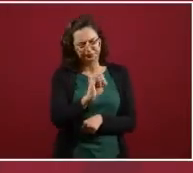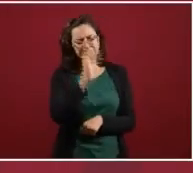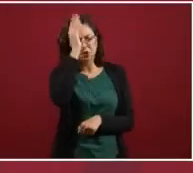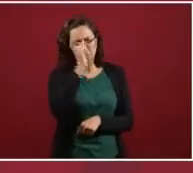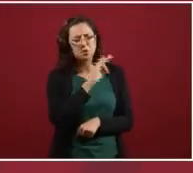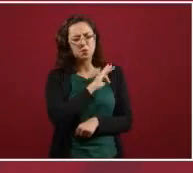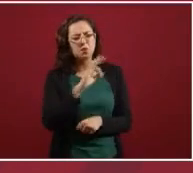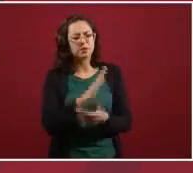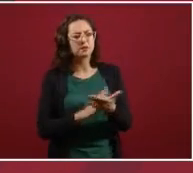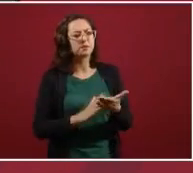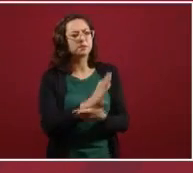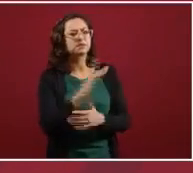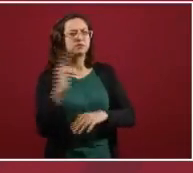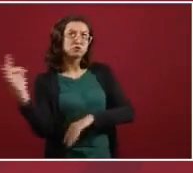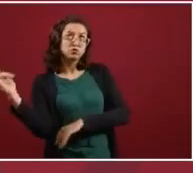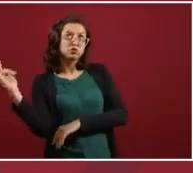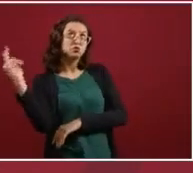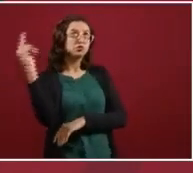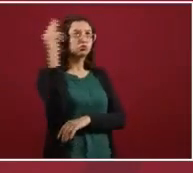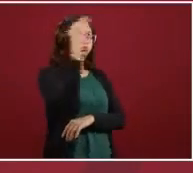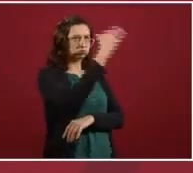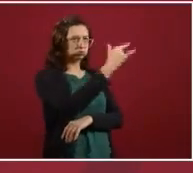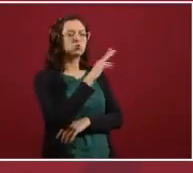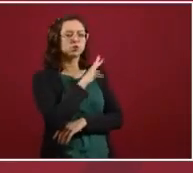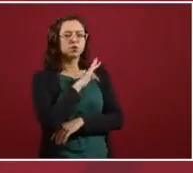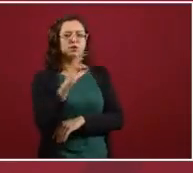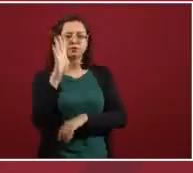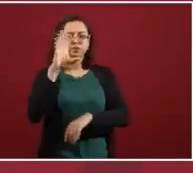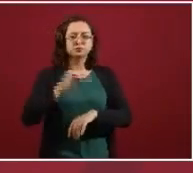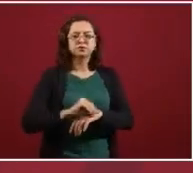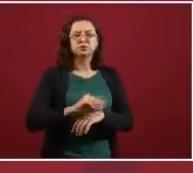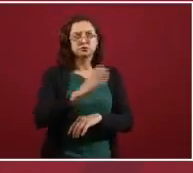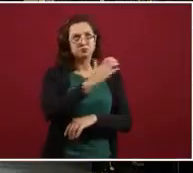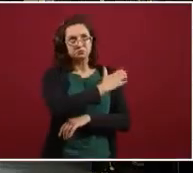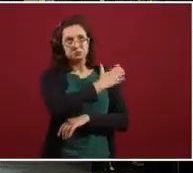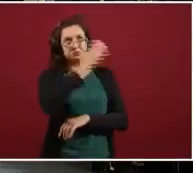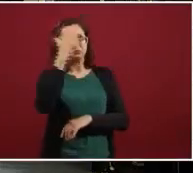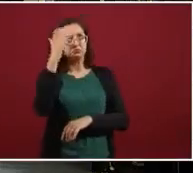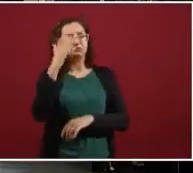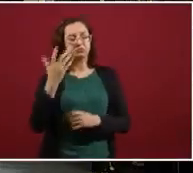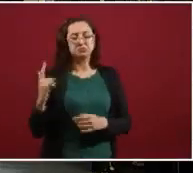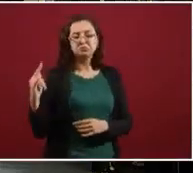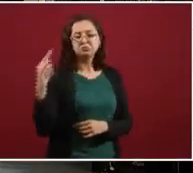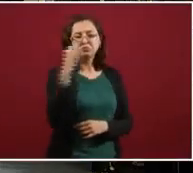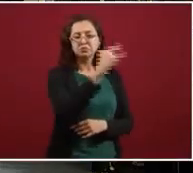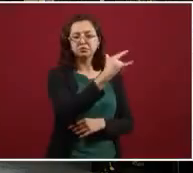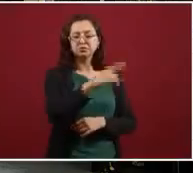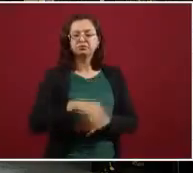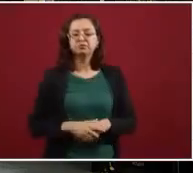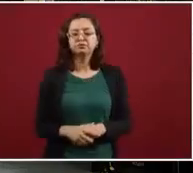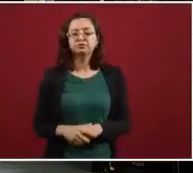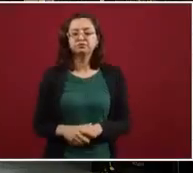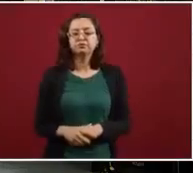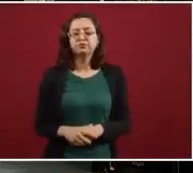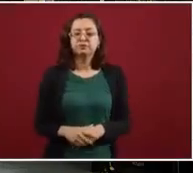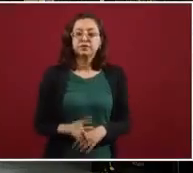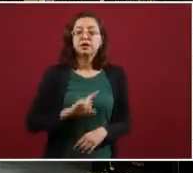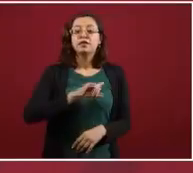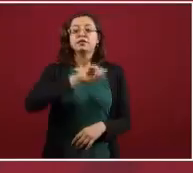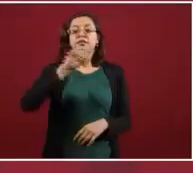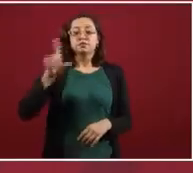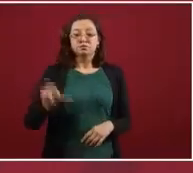eso pasen por nuestros pasos hechos y luego hablar con el canciller del ecuador